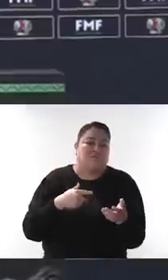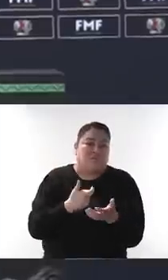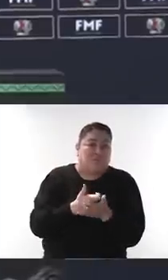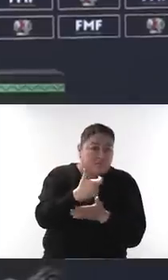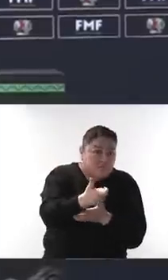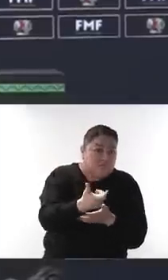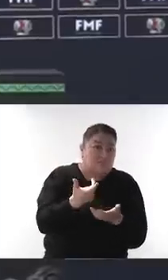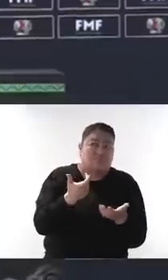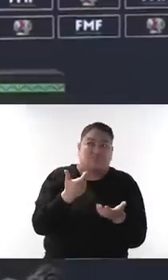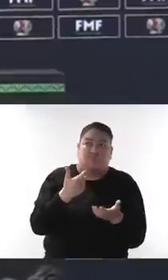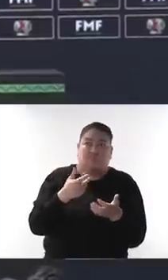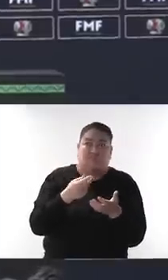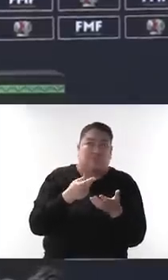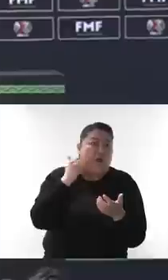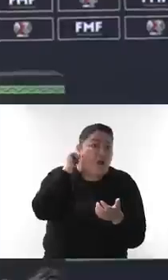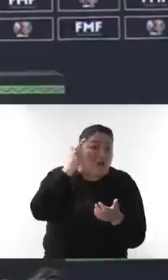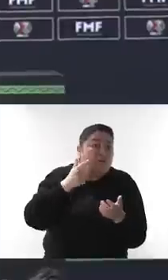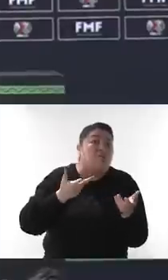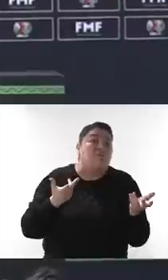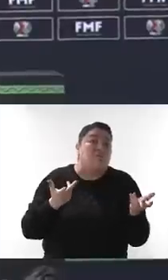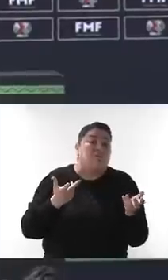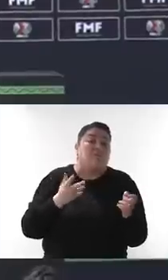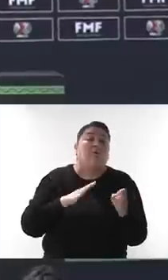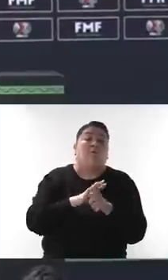económico, algún extra que se han planteado?